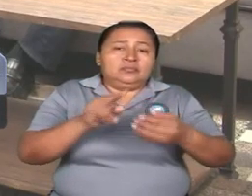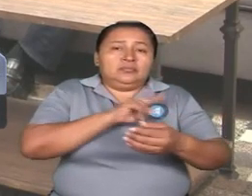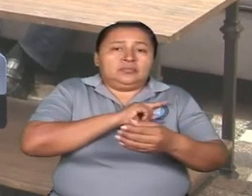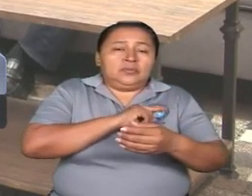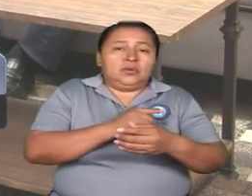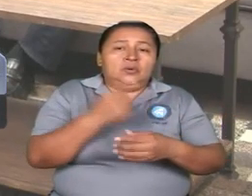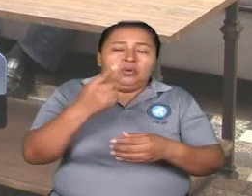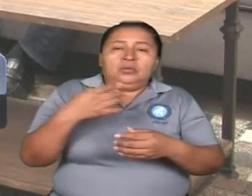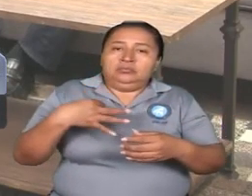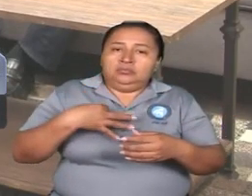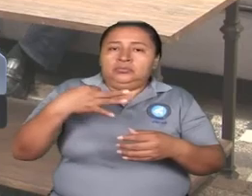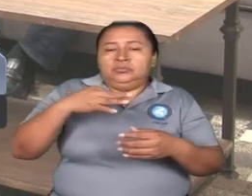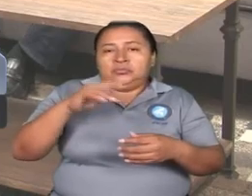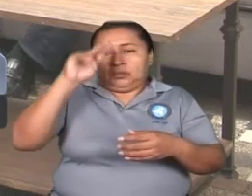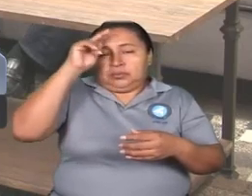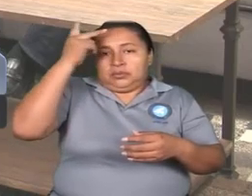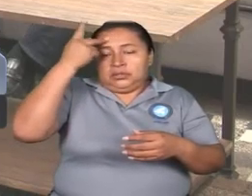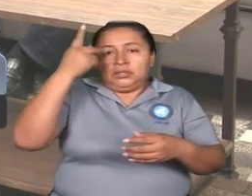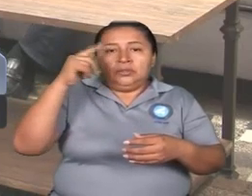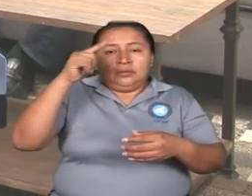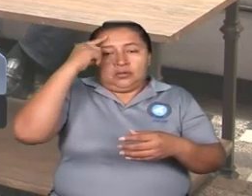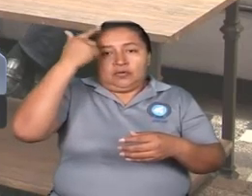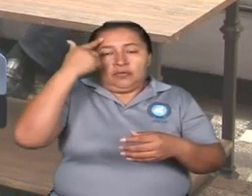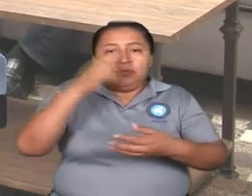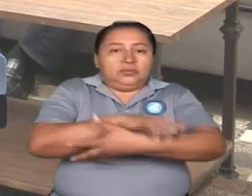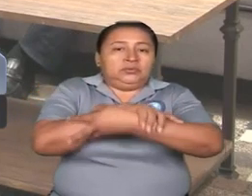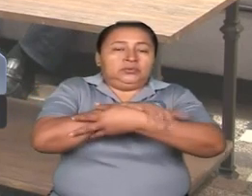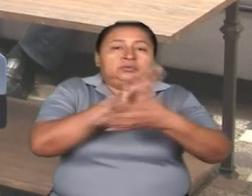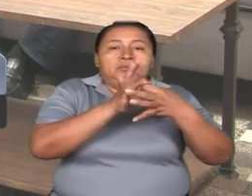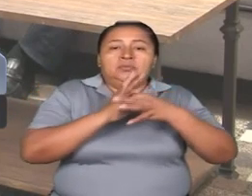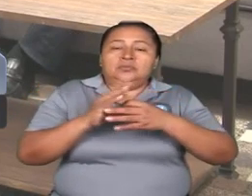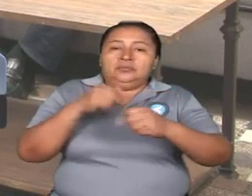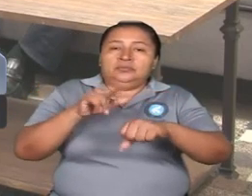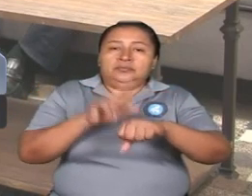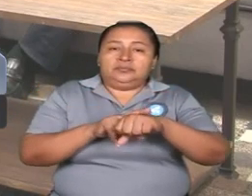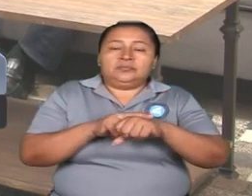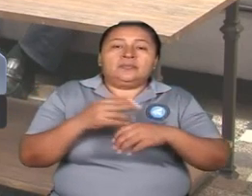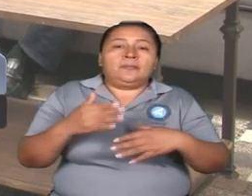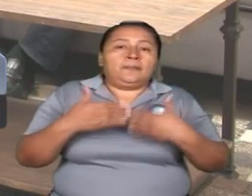una voluntad política del gobierno de Reconciliación y Unidad Nacional de